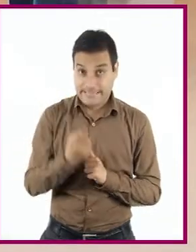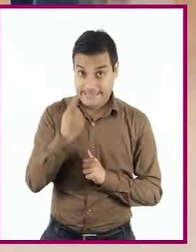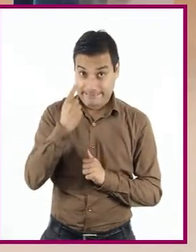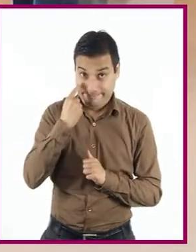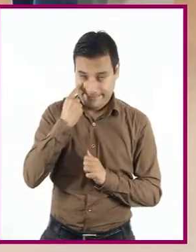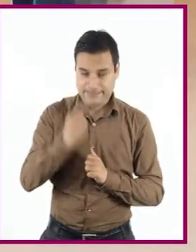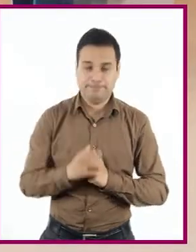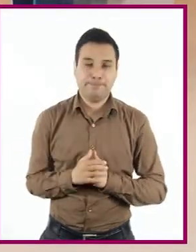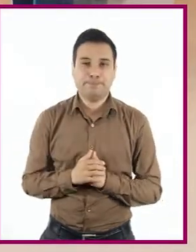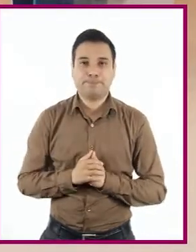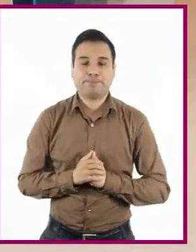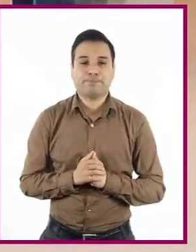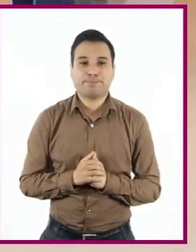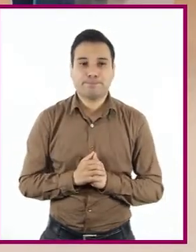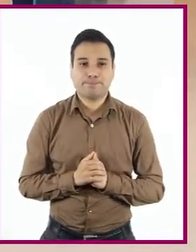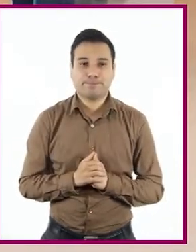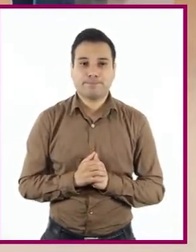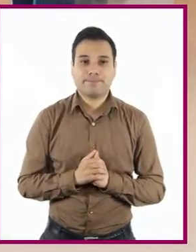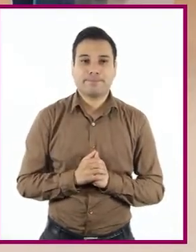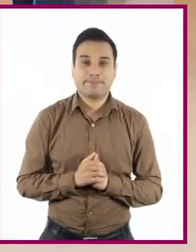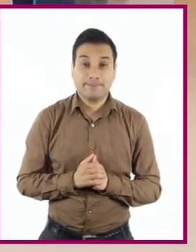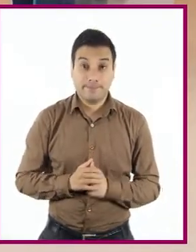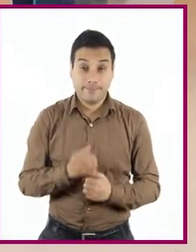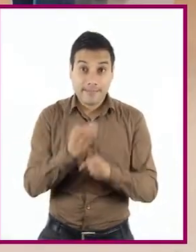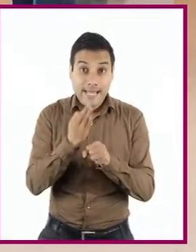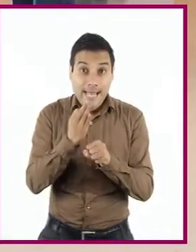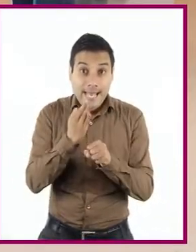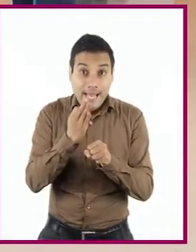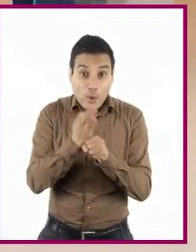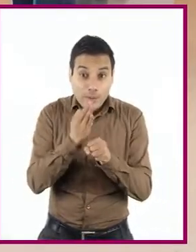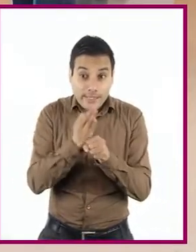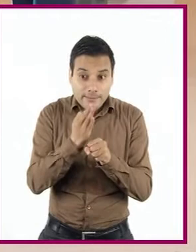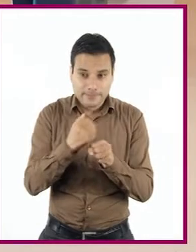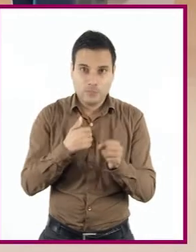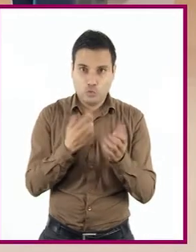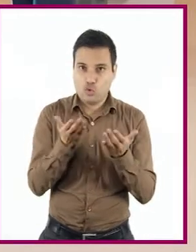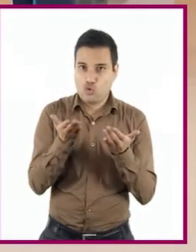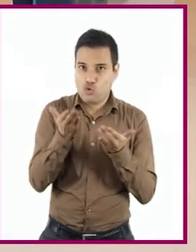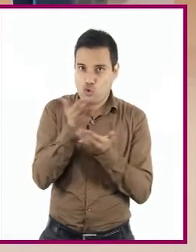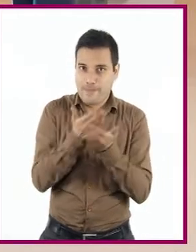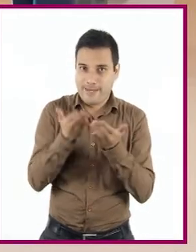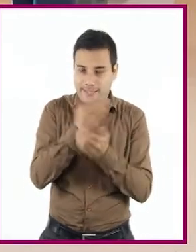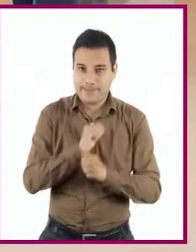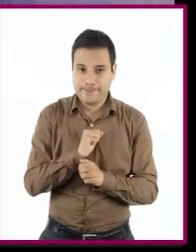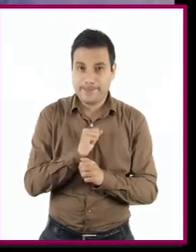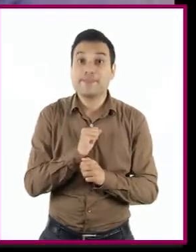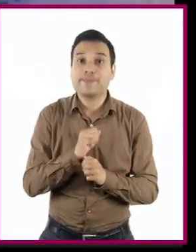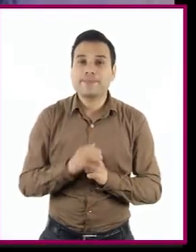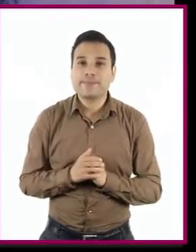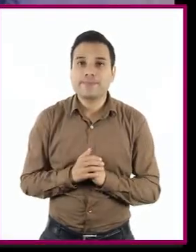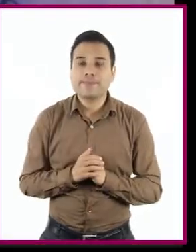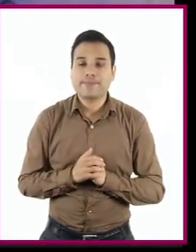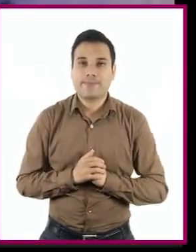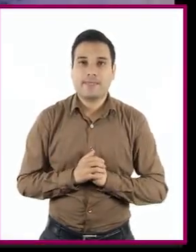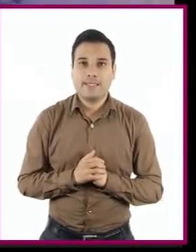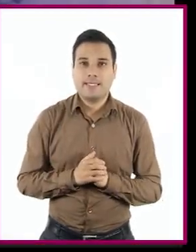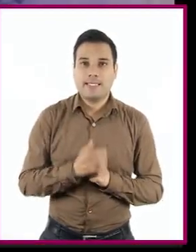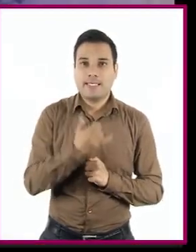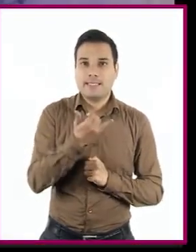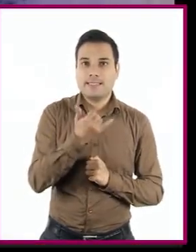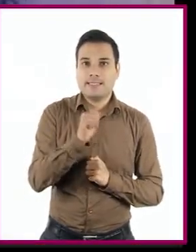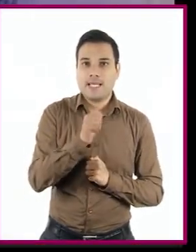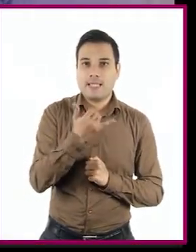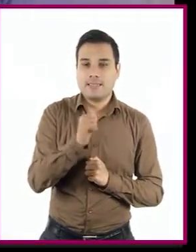Giovanna, Manuel y Alberto, ahora les quiero compartir un poco de la Yaya Paula. La Yaya